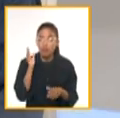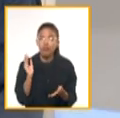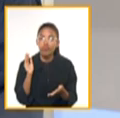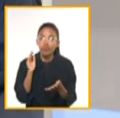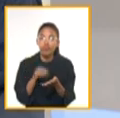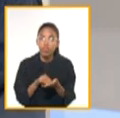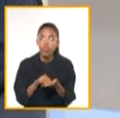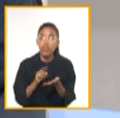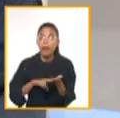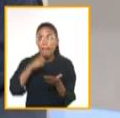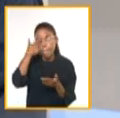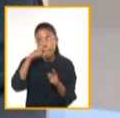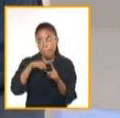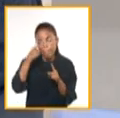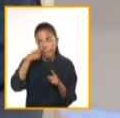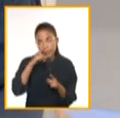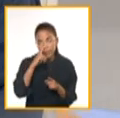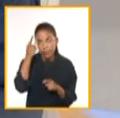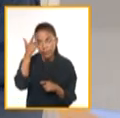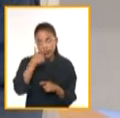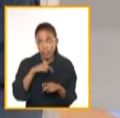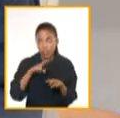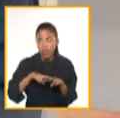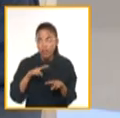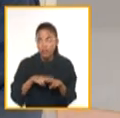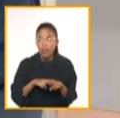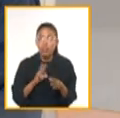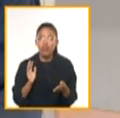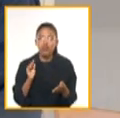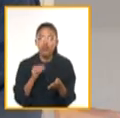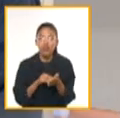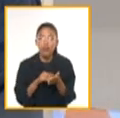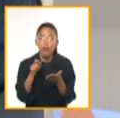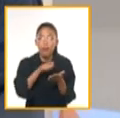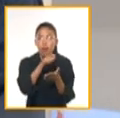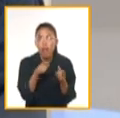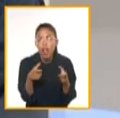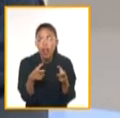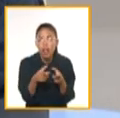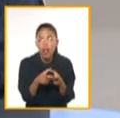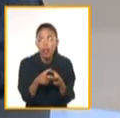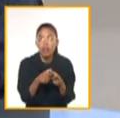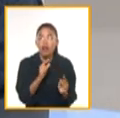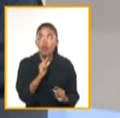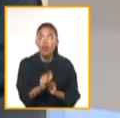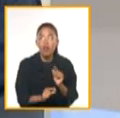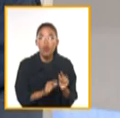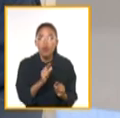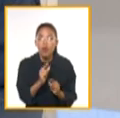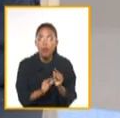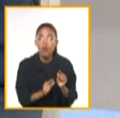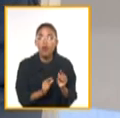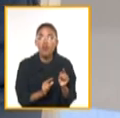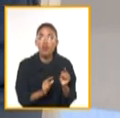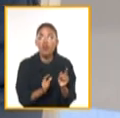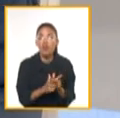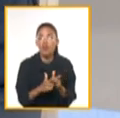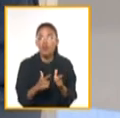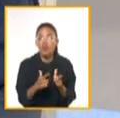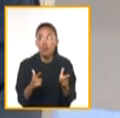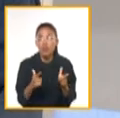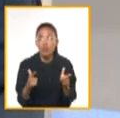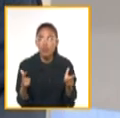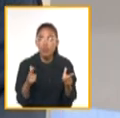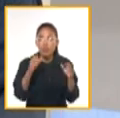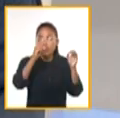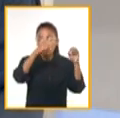en La Habana en el microsistema. Y así se fue restableciendo el servicio paulatinamente. Siempre definimos que tiene que